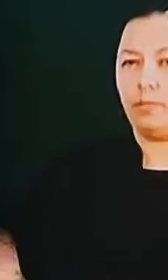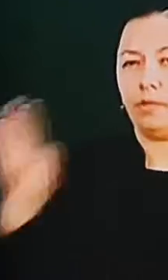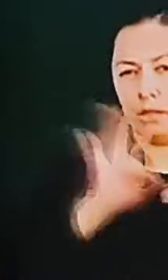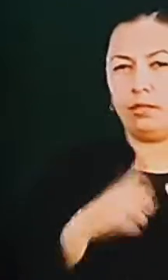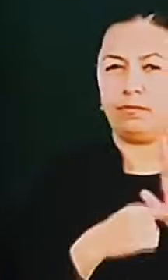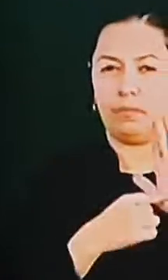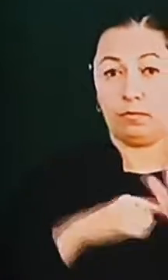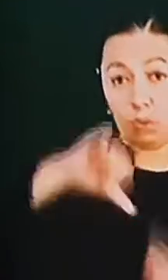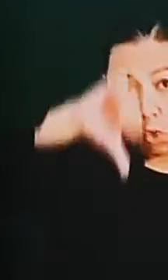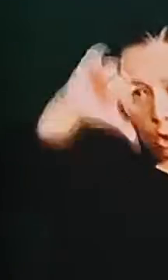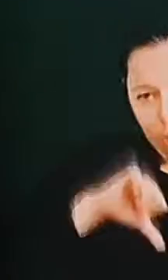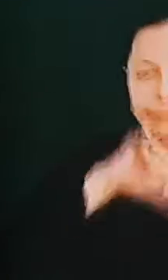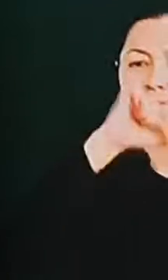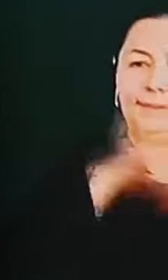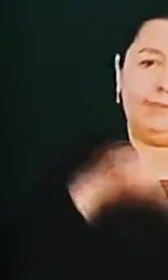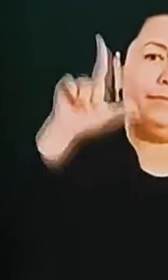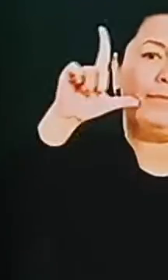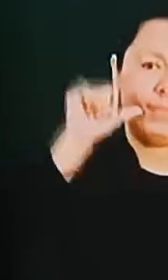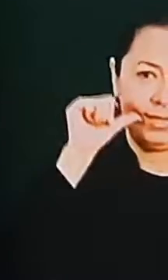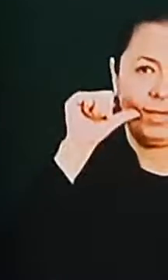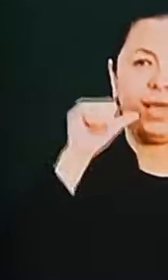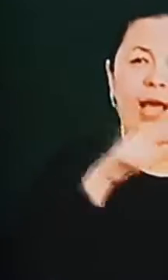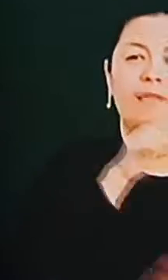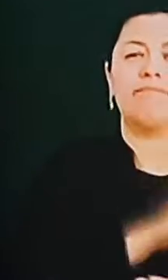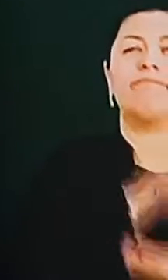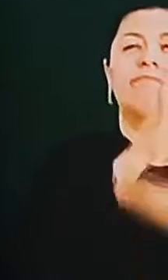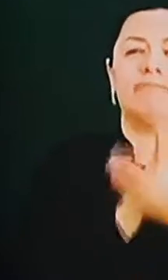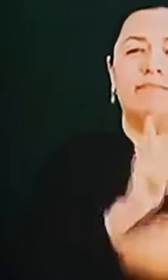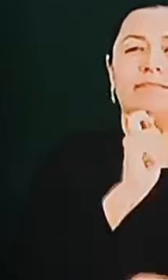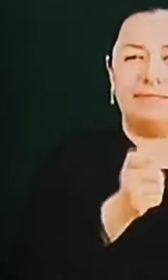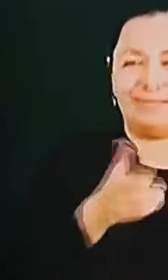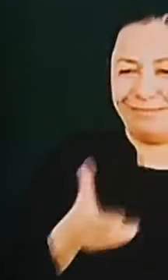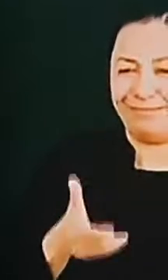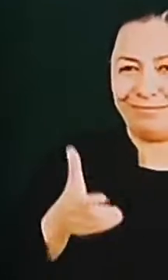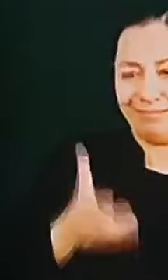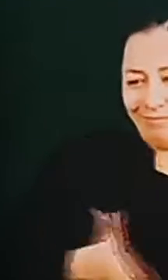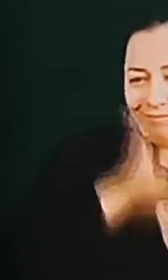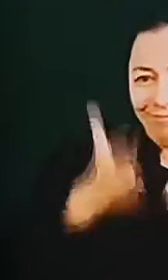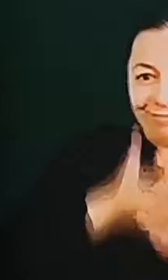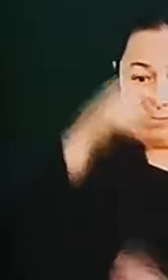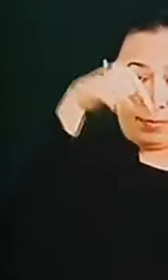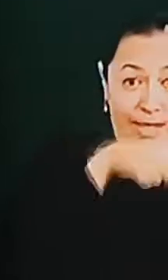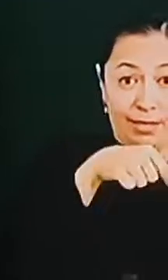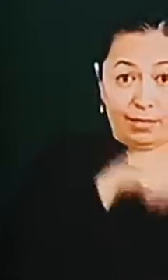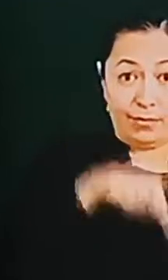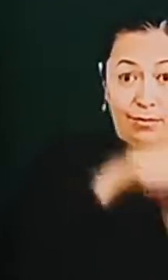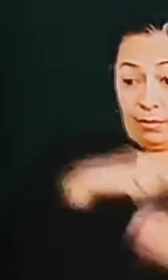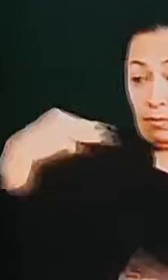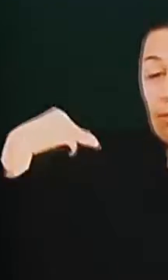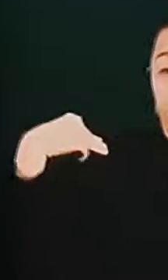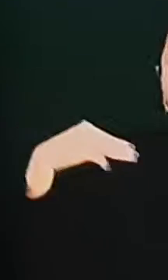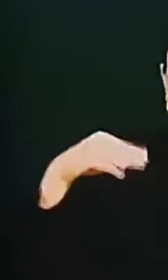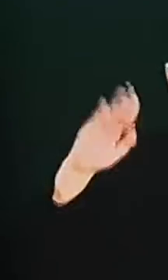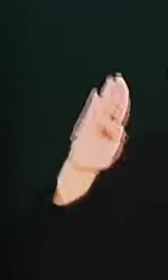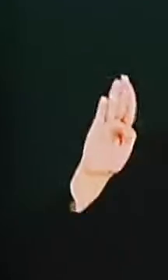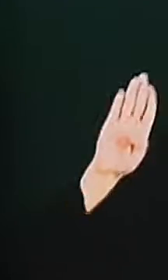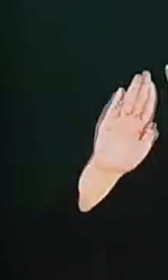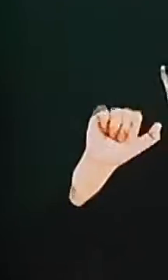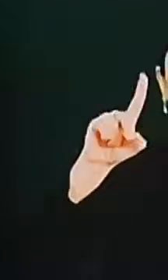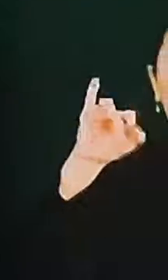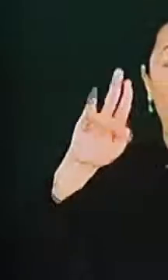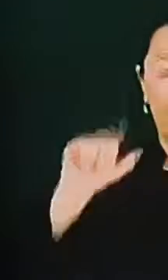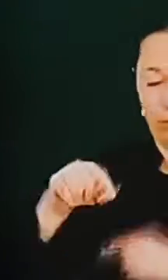en la carretera que se está haciendo de Badiraguato a Chihuahua, primera conexión